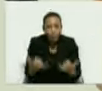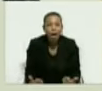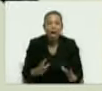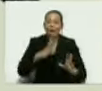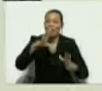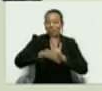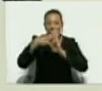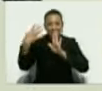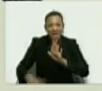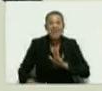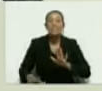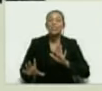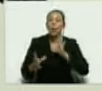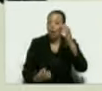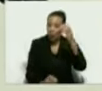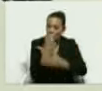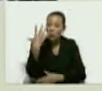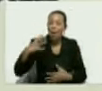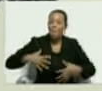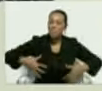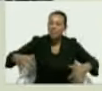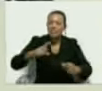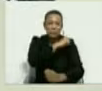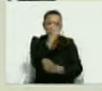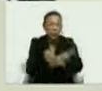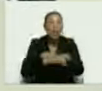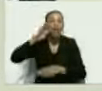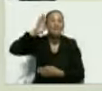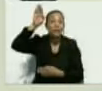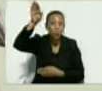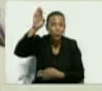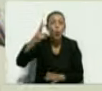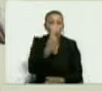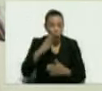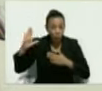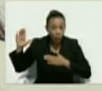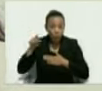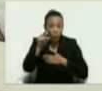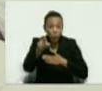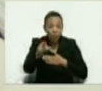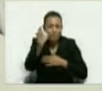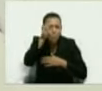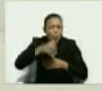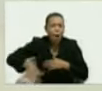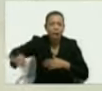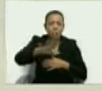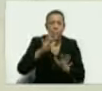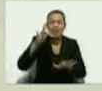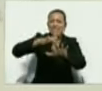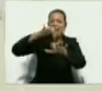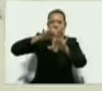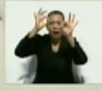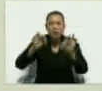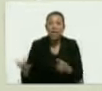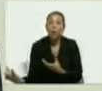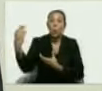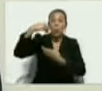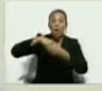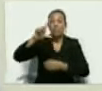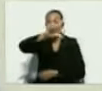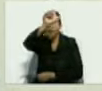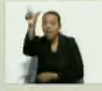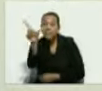el derecho de la construcción de la prosperidad y del futuro. Jura por nuestro territorio sagrado, incluido el